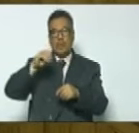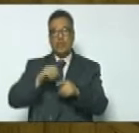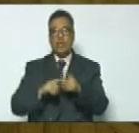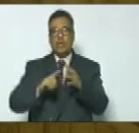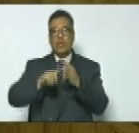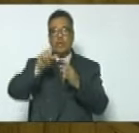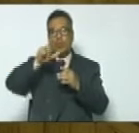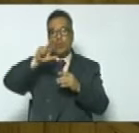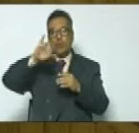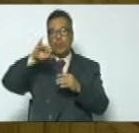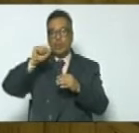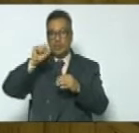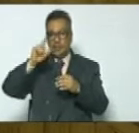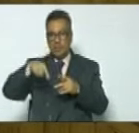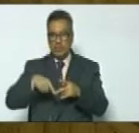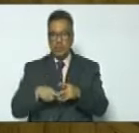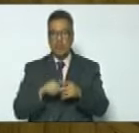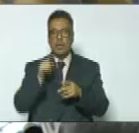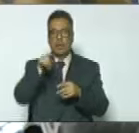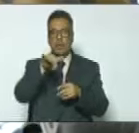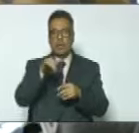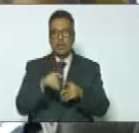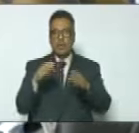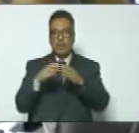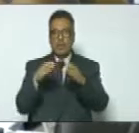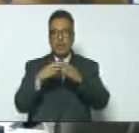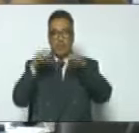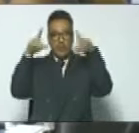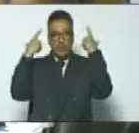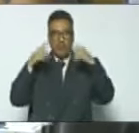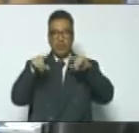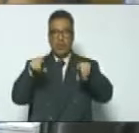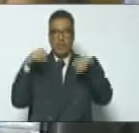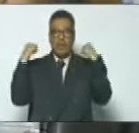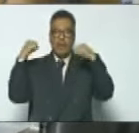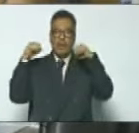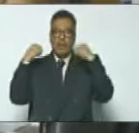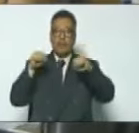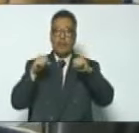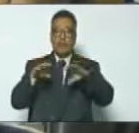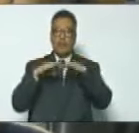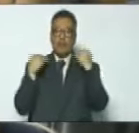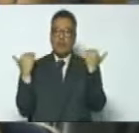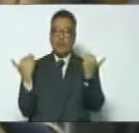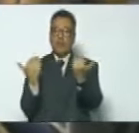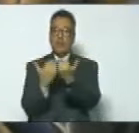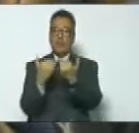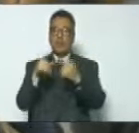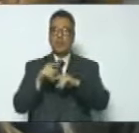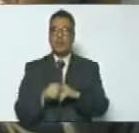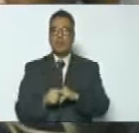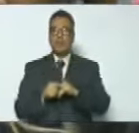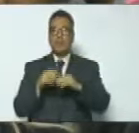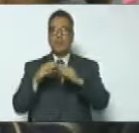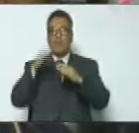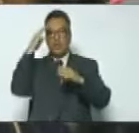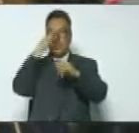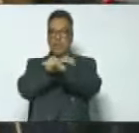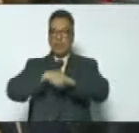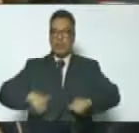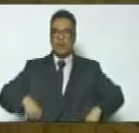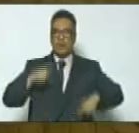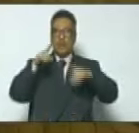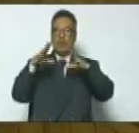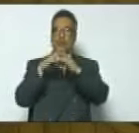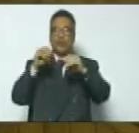Luis Peñalver, también allá. Y el equipo La Guaira practicaba en el estadio de la academia militar, en